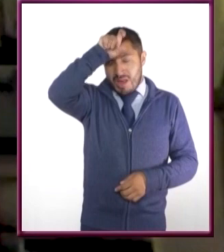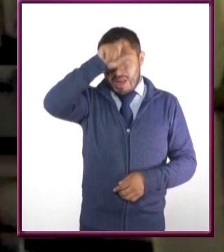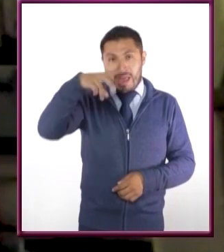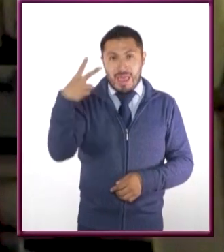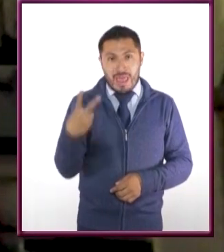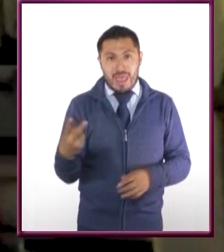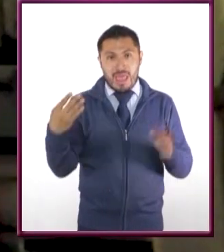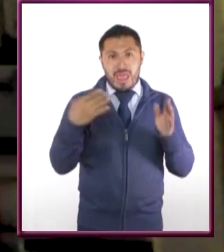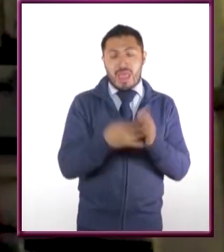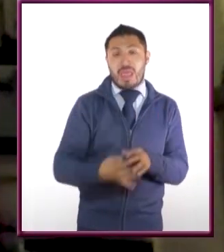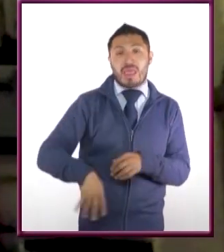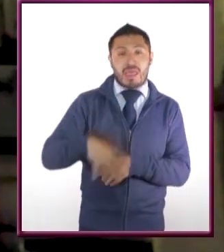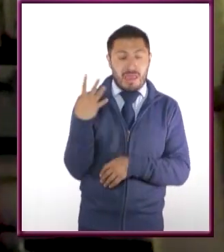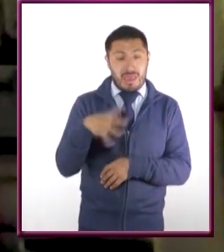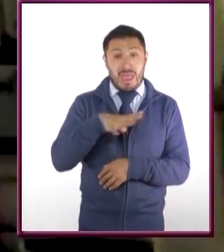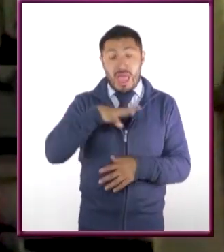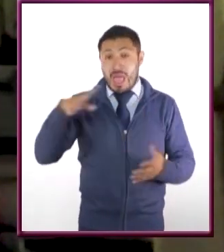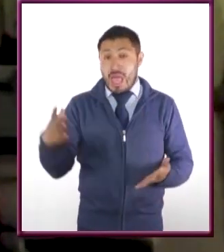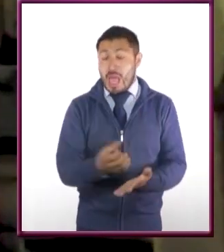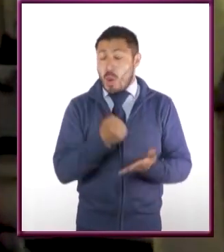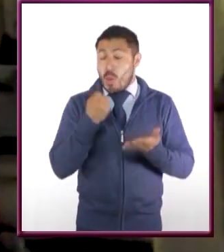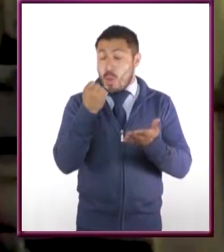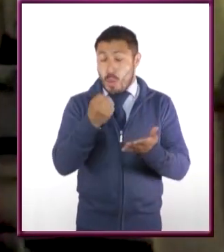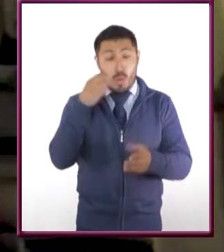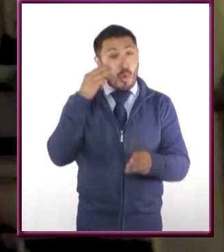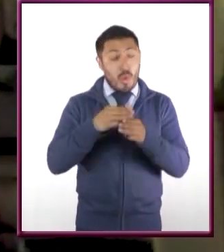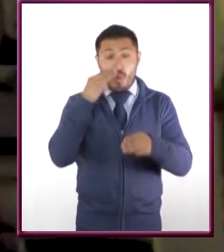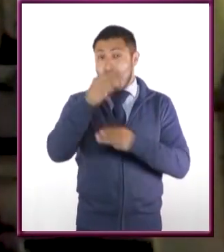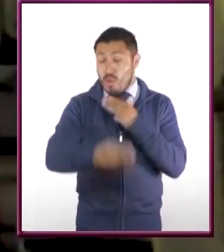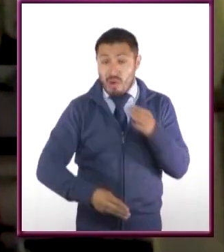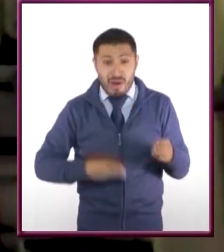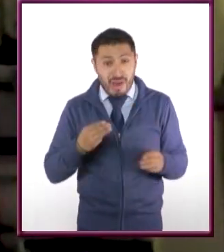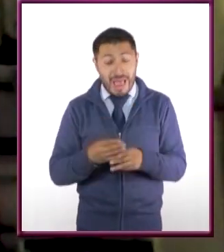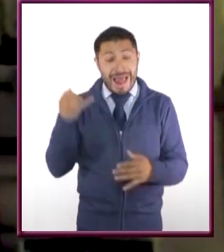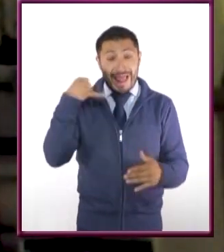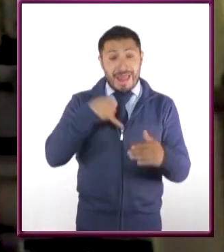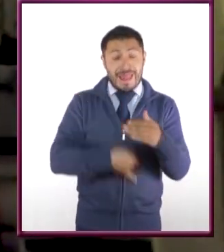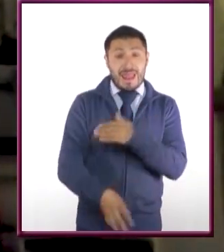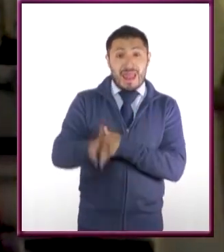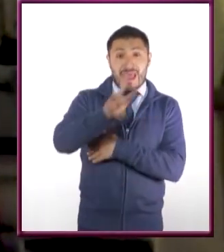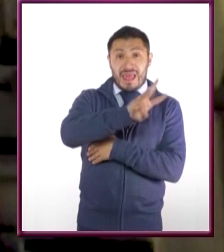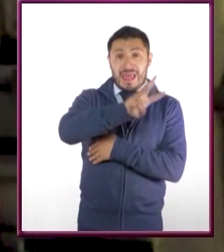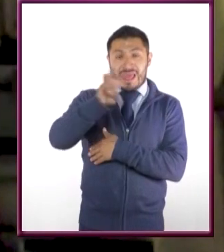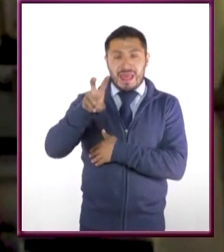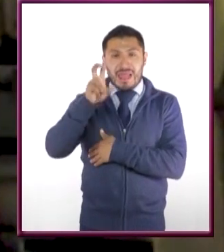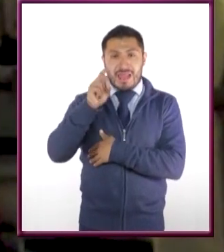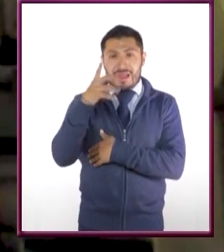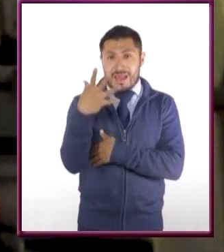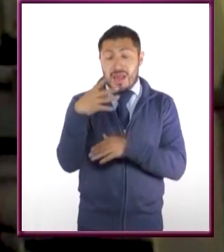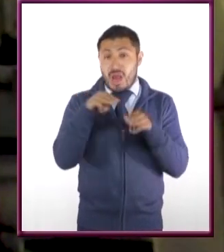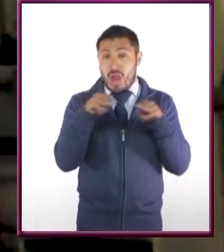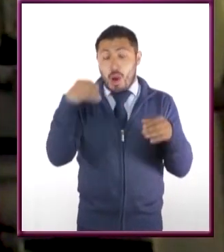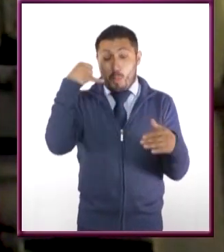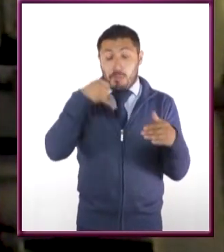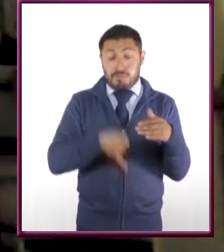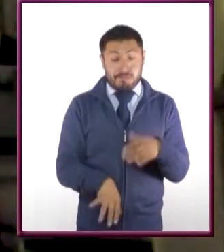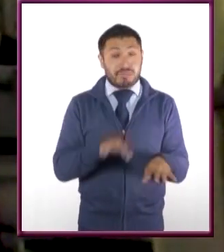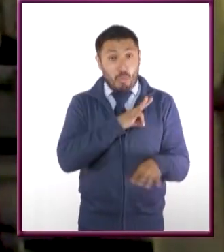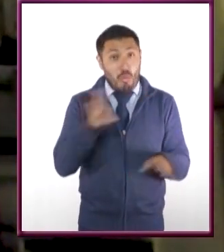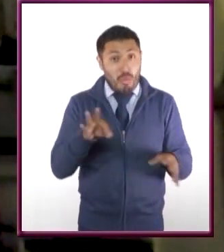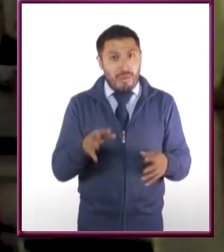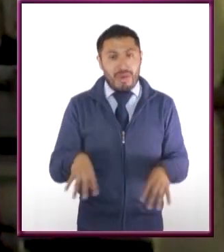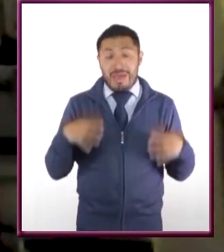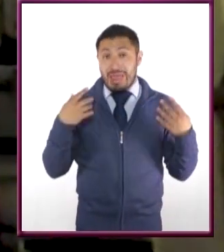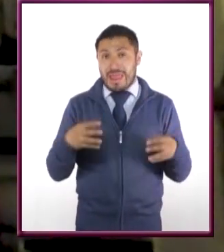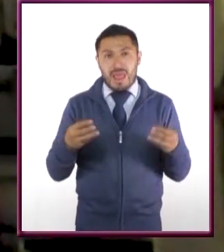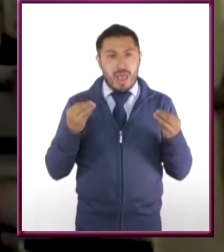2014 tiene el récord mundial, logró una profundidad de 335 metros, lo cual no